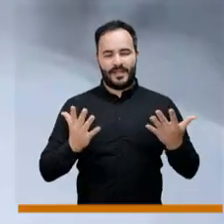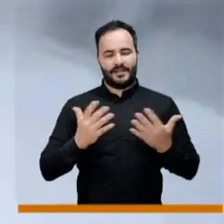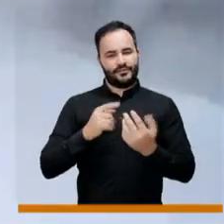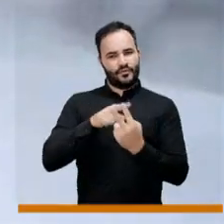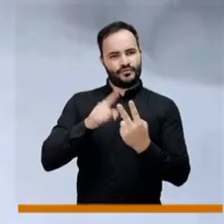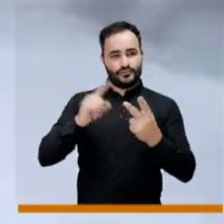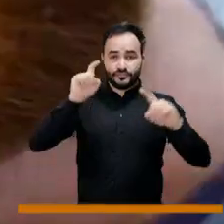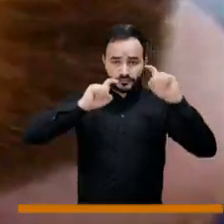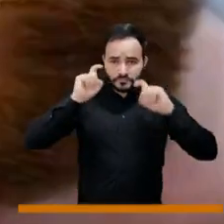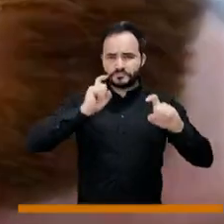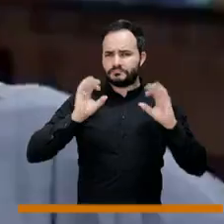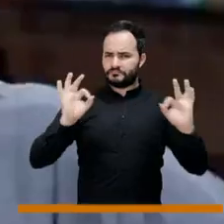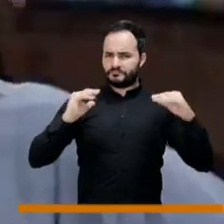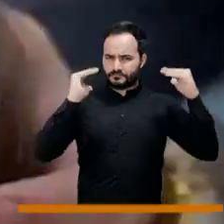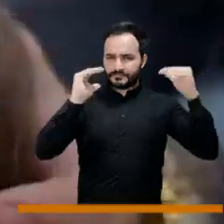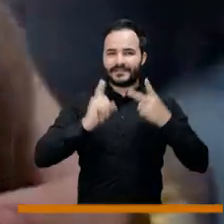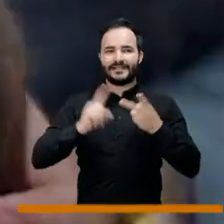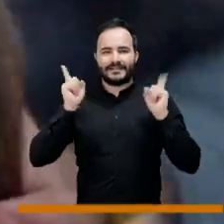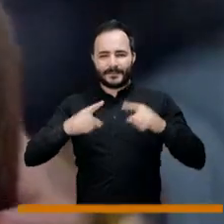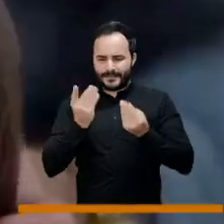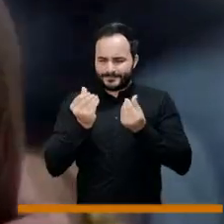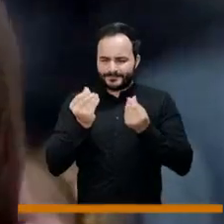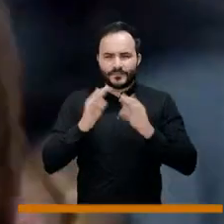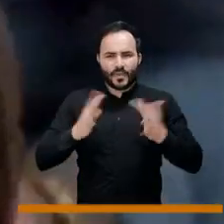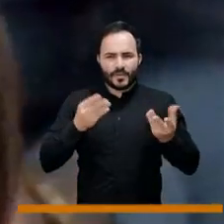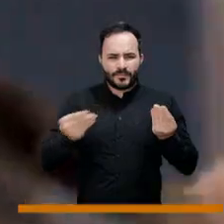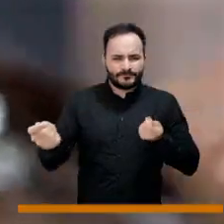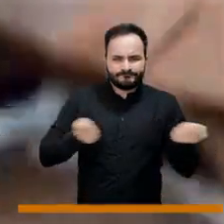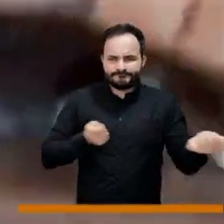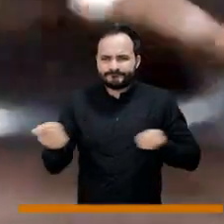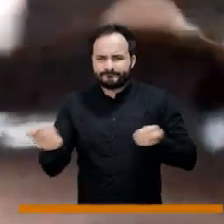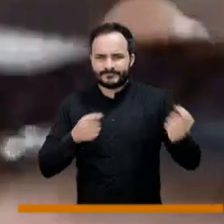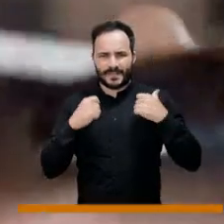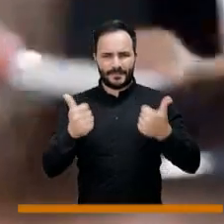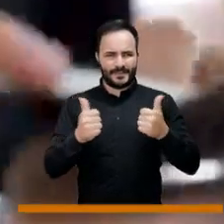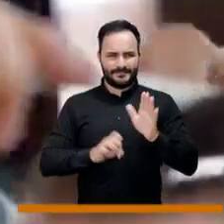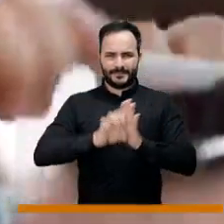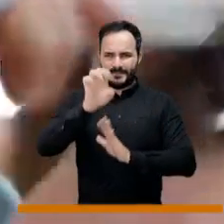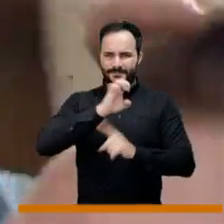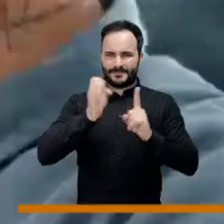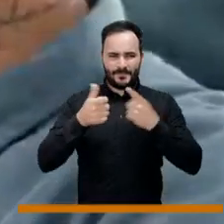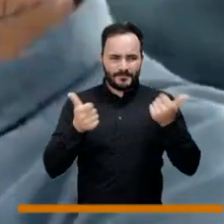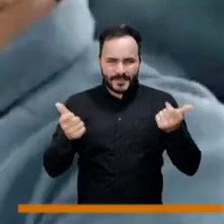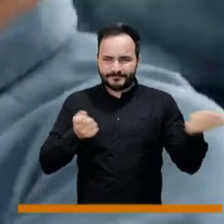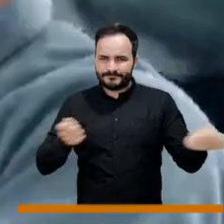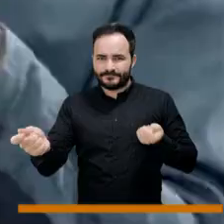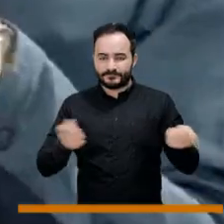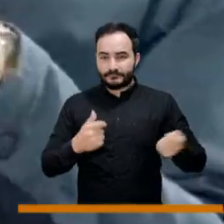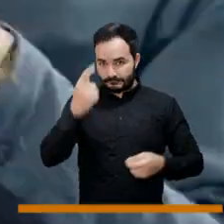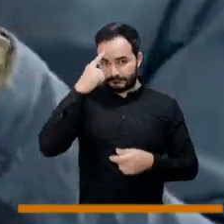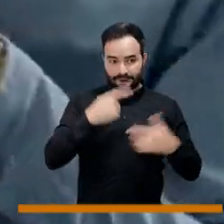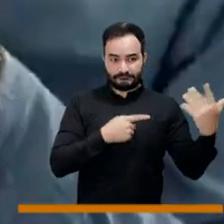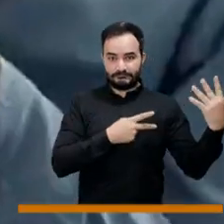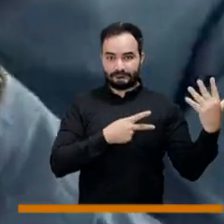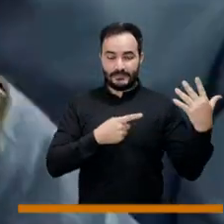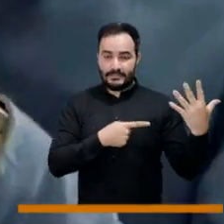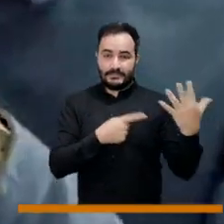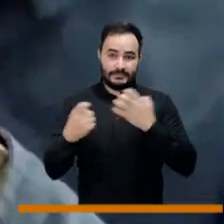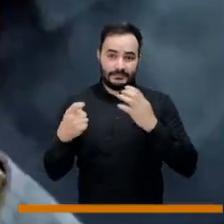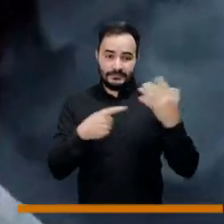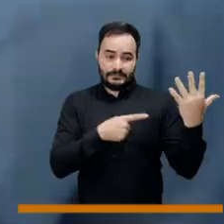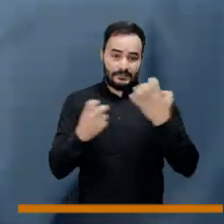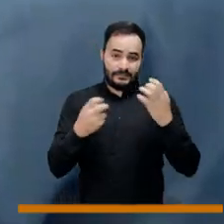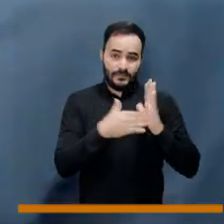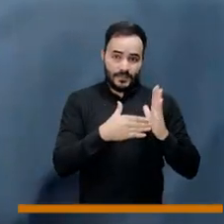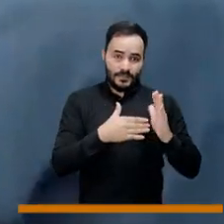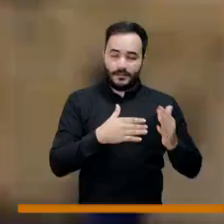también, de cómo invertir sus recursos, cómo pueden montar su propio negocio, cómo pueden emprender, porque imagínate vos ganarte 700 mil pesos a pasar a